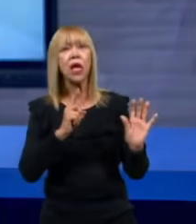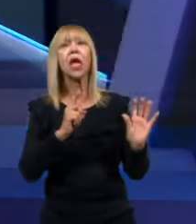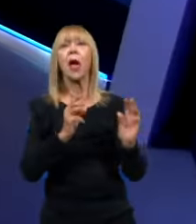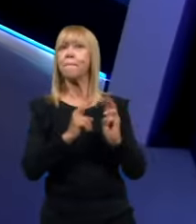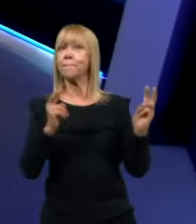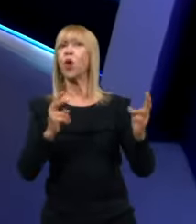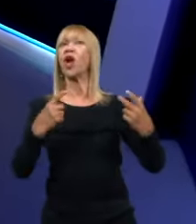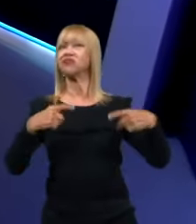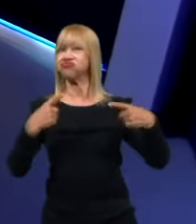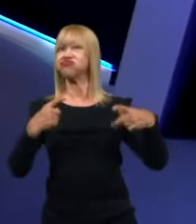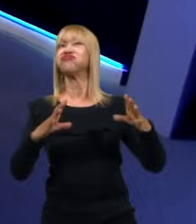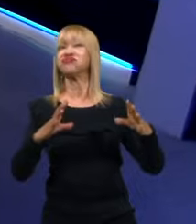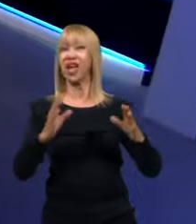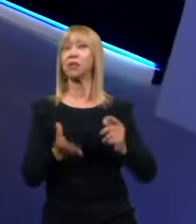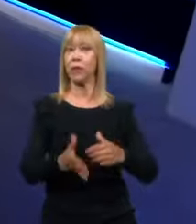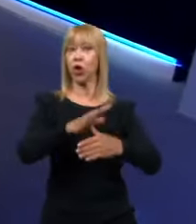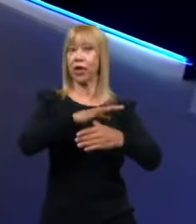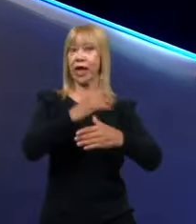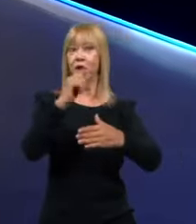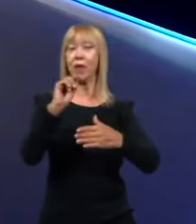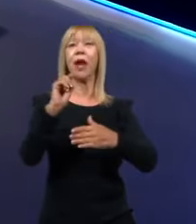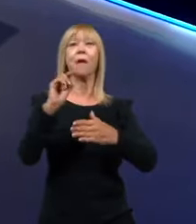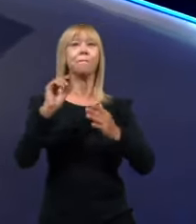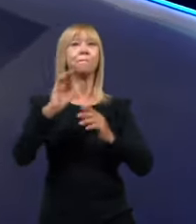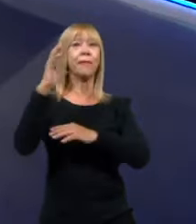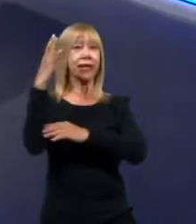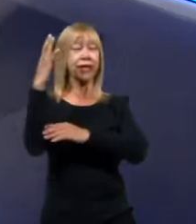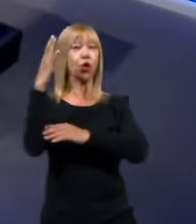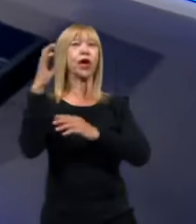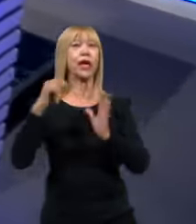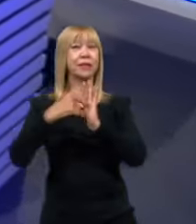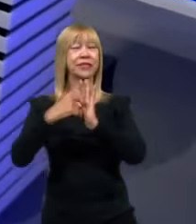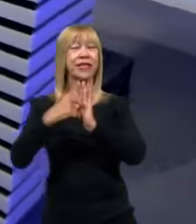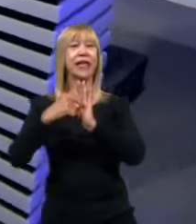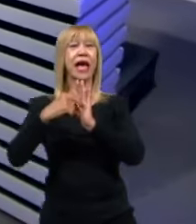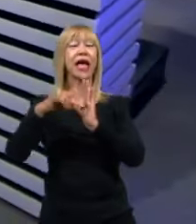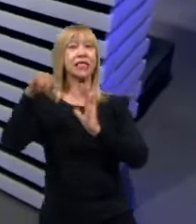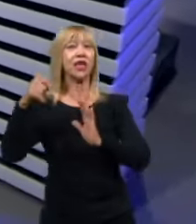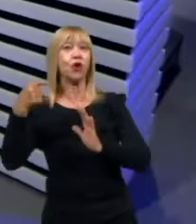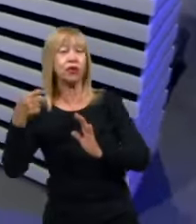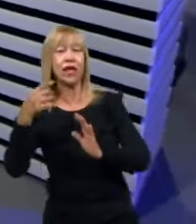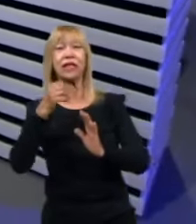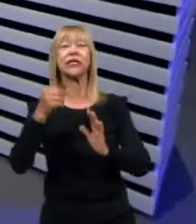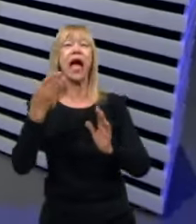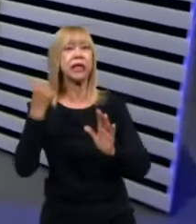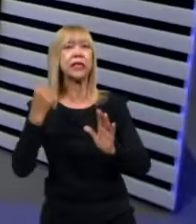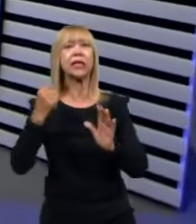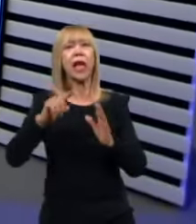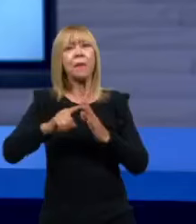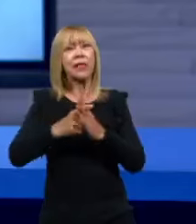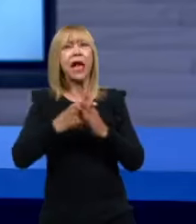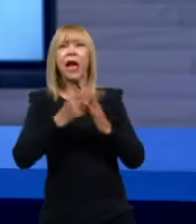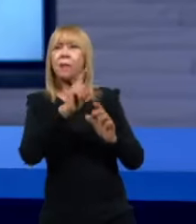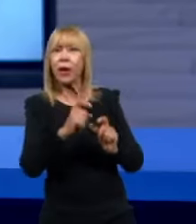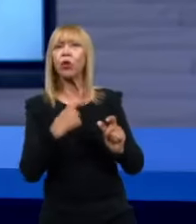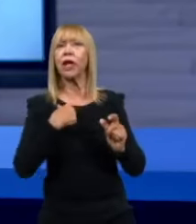muy candente, es prioritario para el partido que representa la comisionada residente. Y antes de formular la pregunta y de entrar en